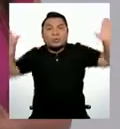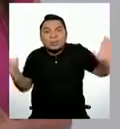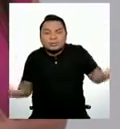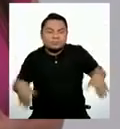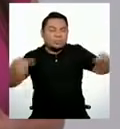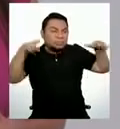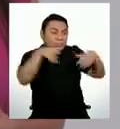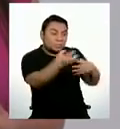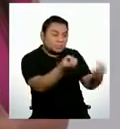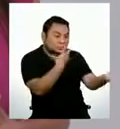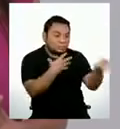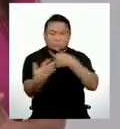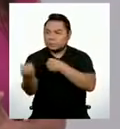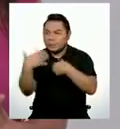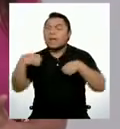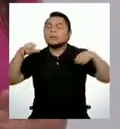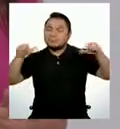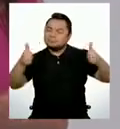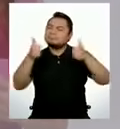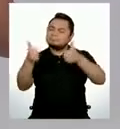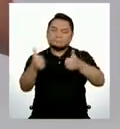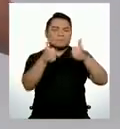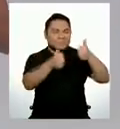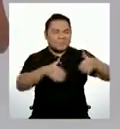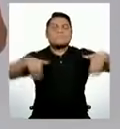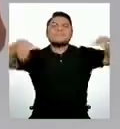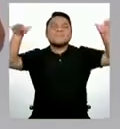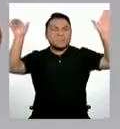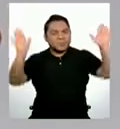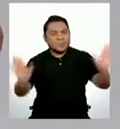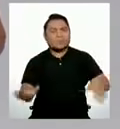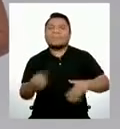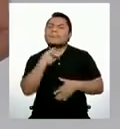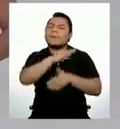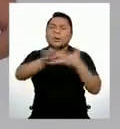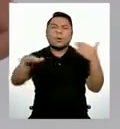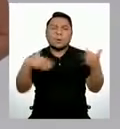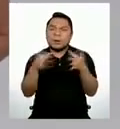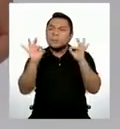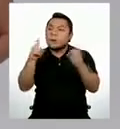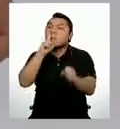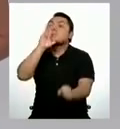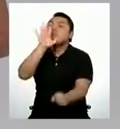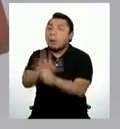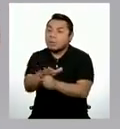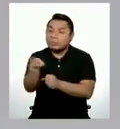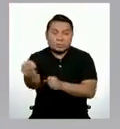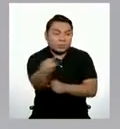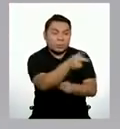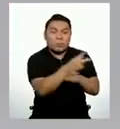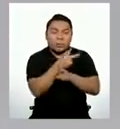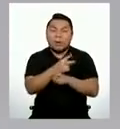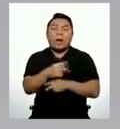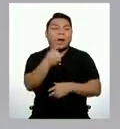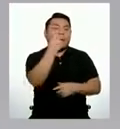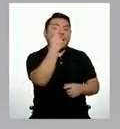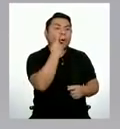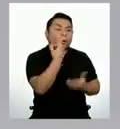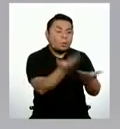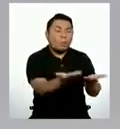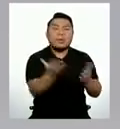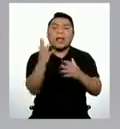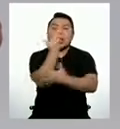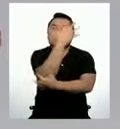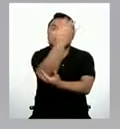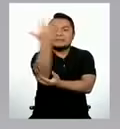por estas promesas terminó diciendo que así quede entonces nuestro pacto entre hombres y la selva